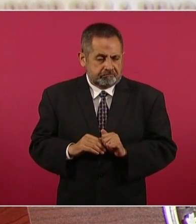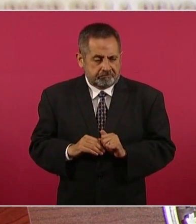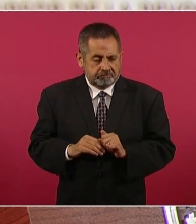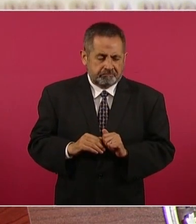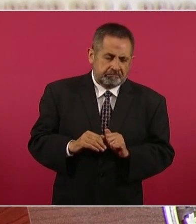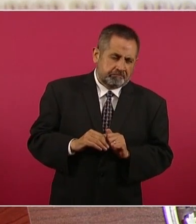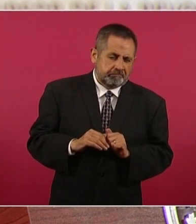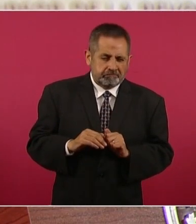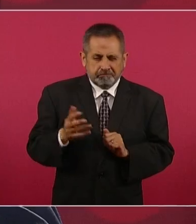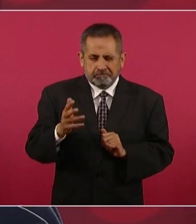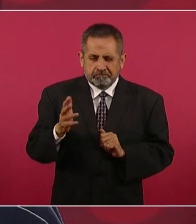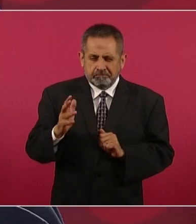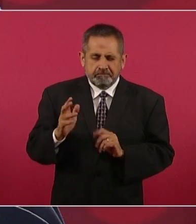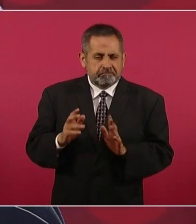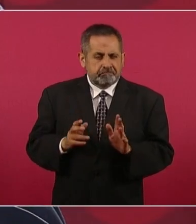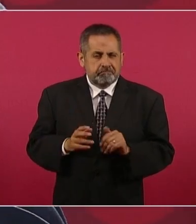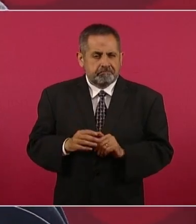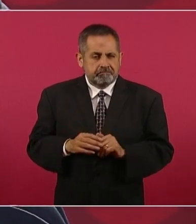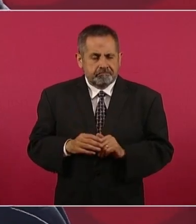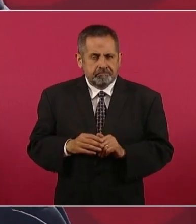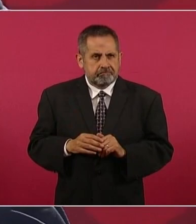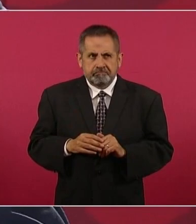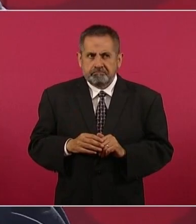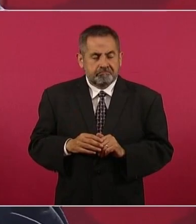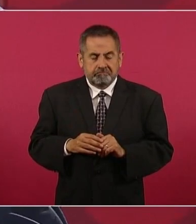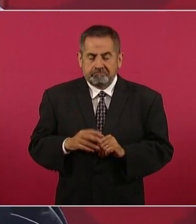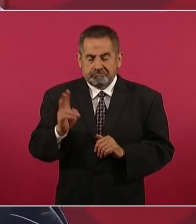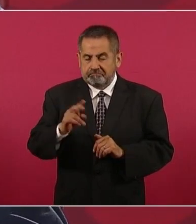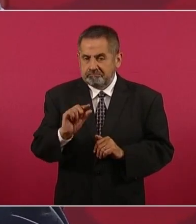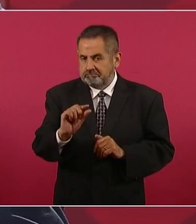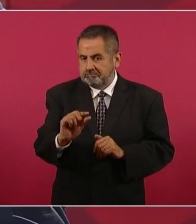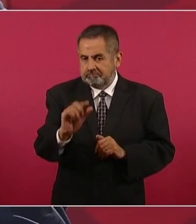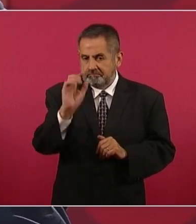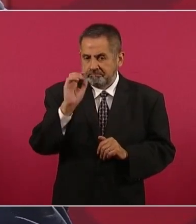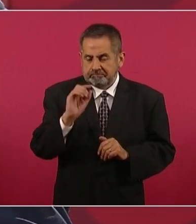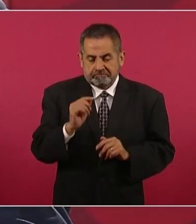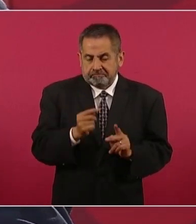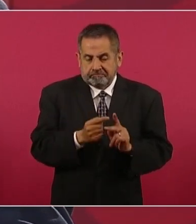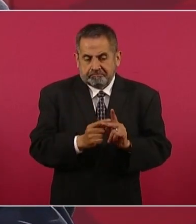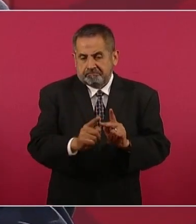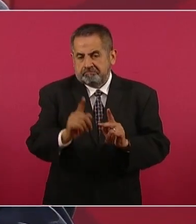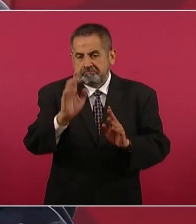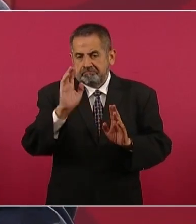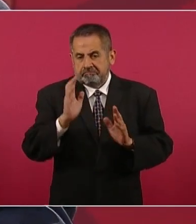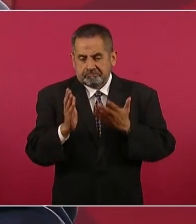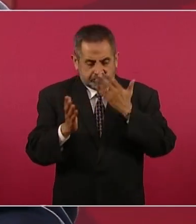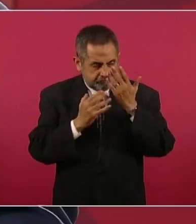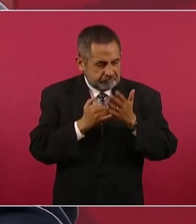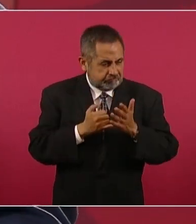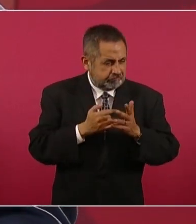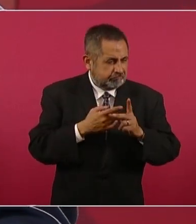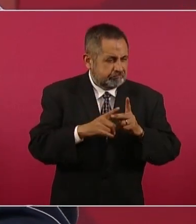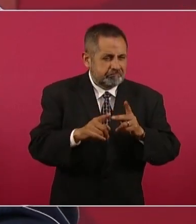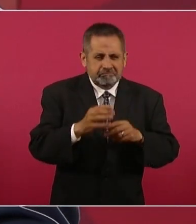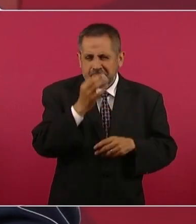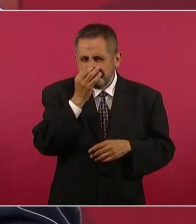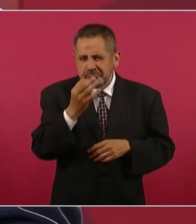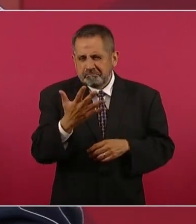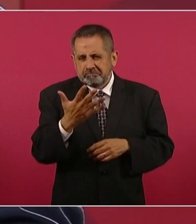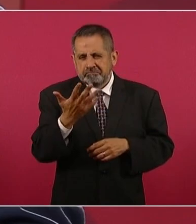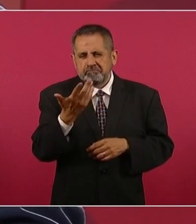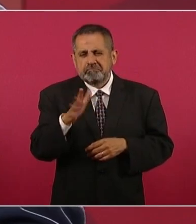como, no, muy poco, apenas estudios,